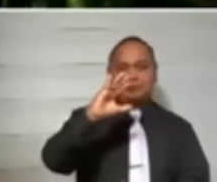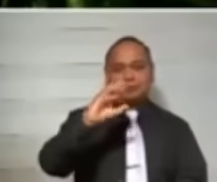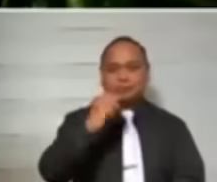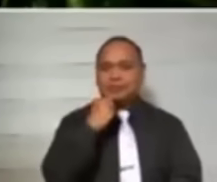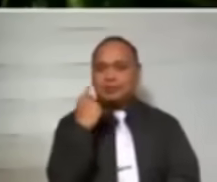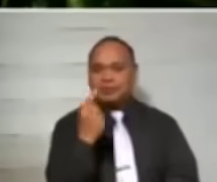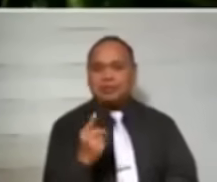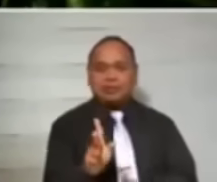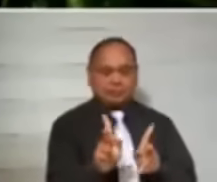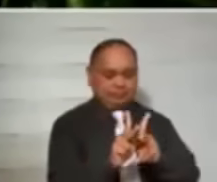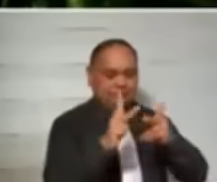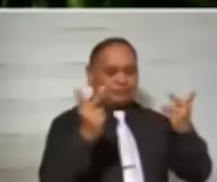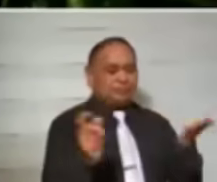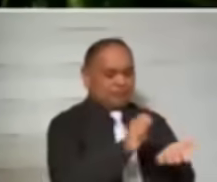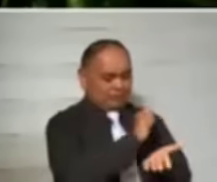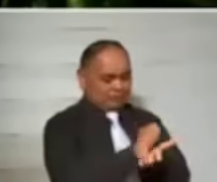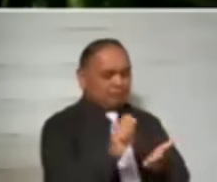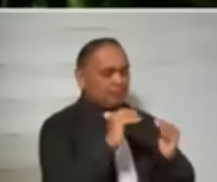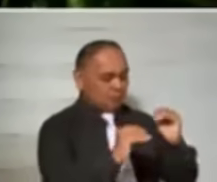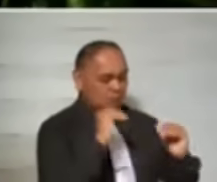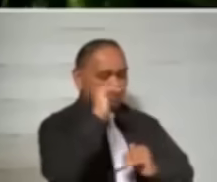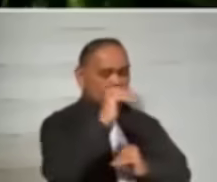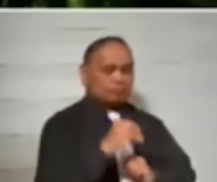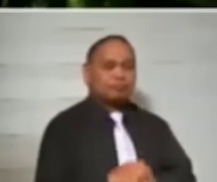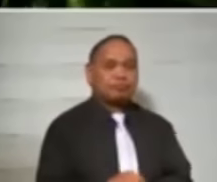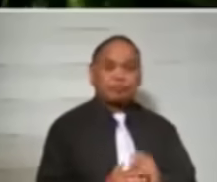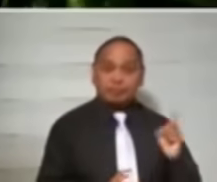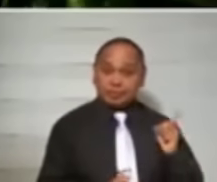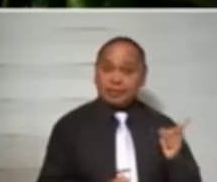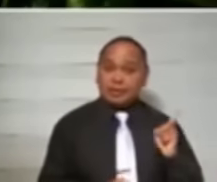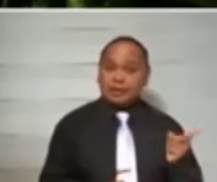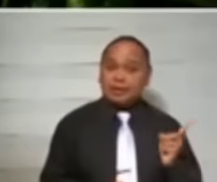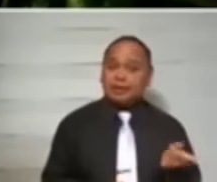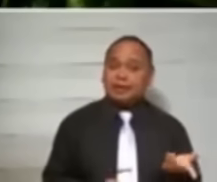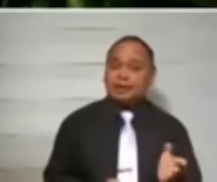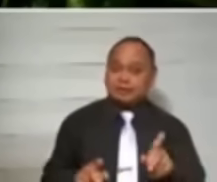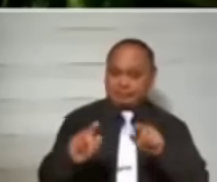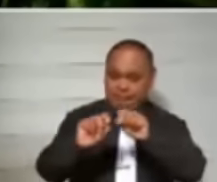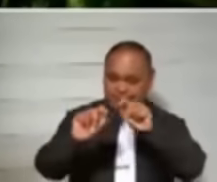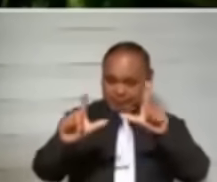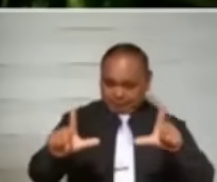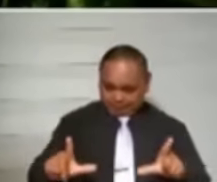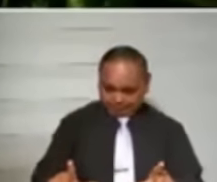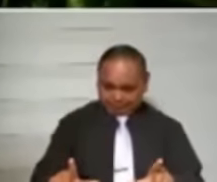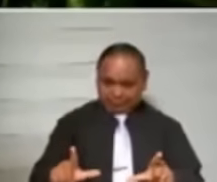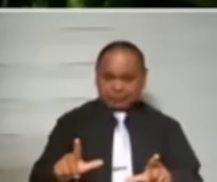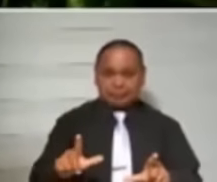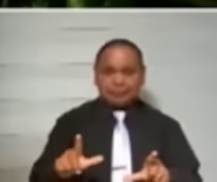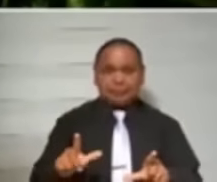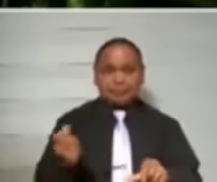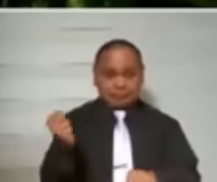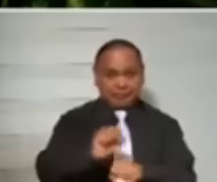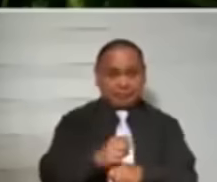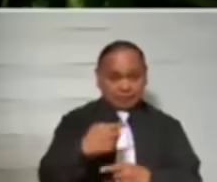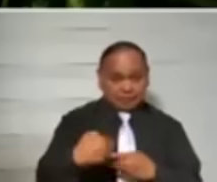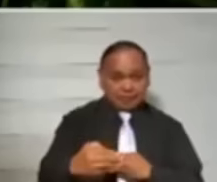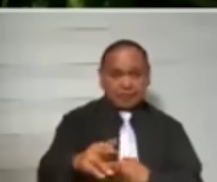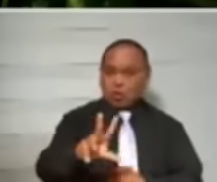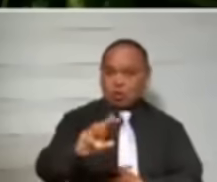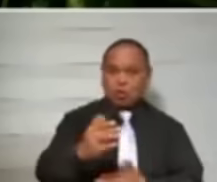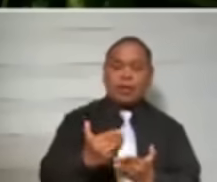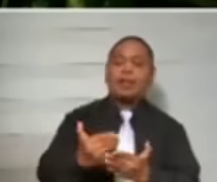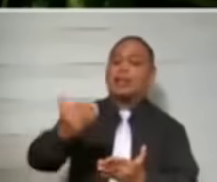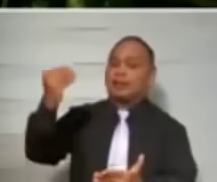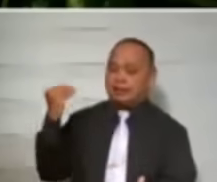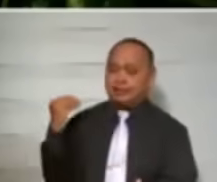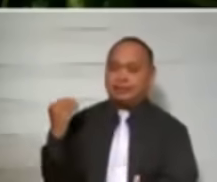grandes periodistas de investigación de México, hizo un reportaje, no a propósito de esta semana, sino antes, y descubrió que